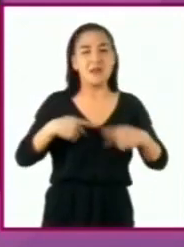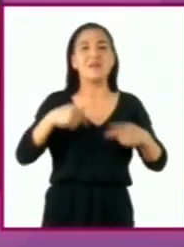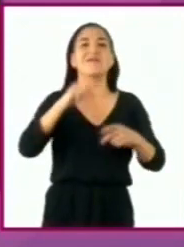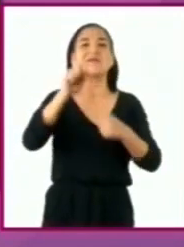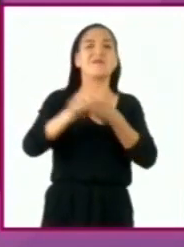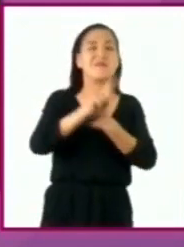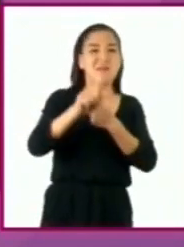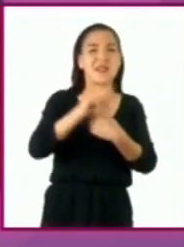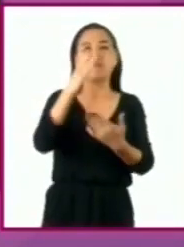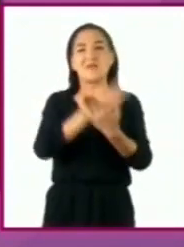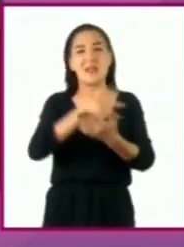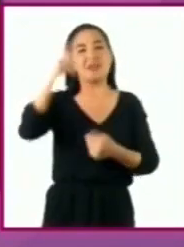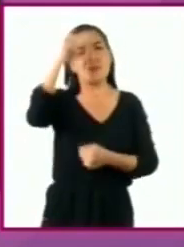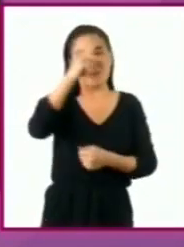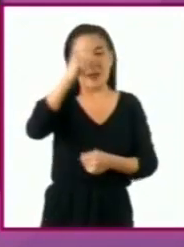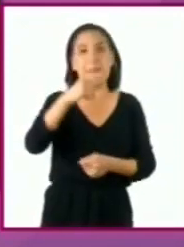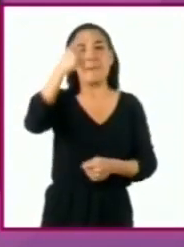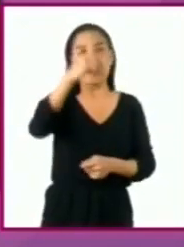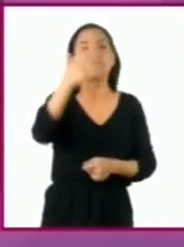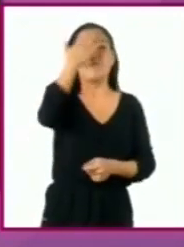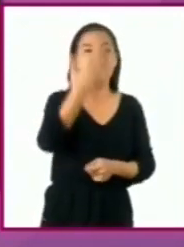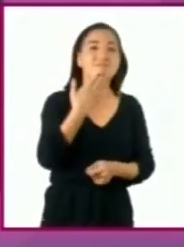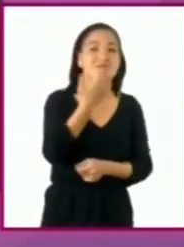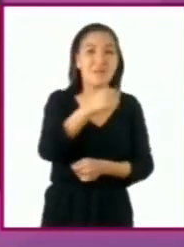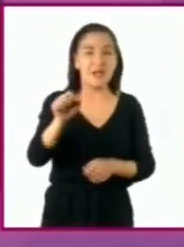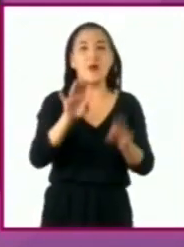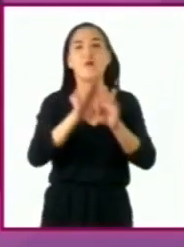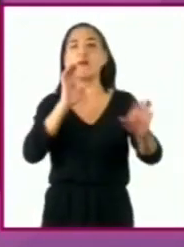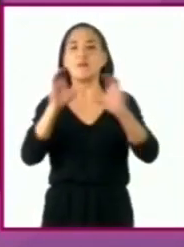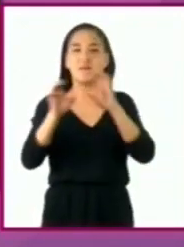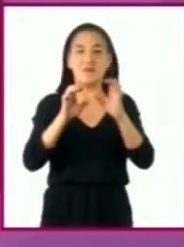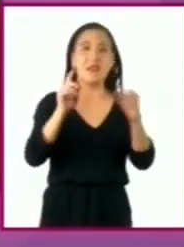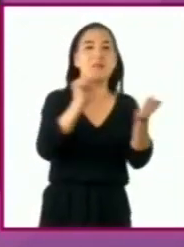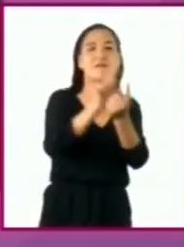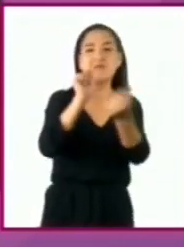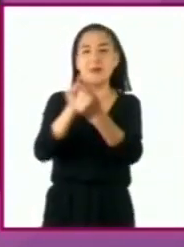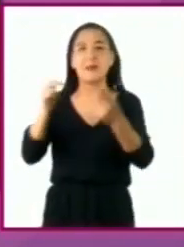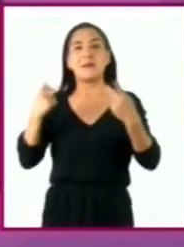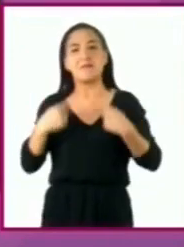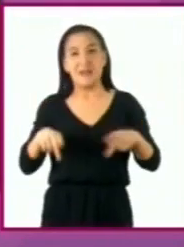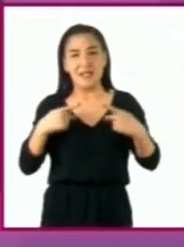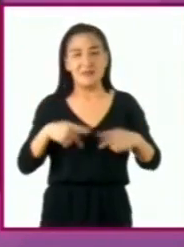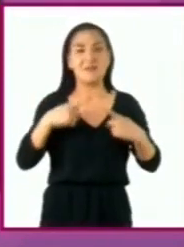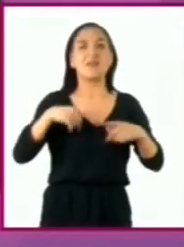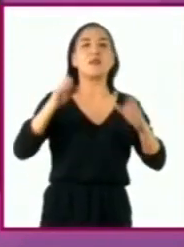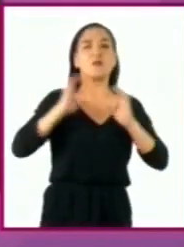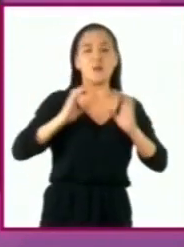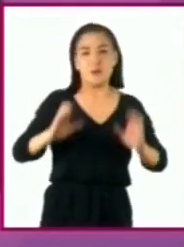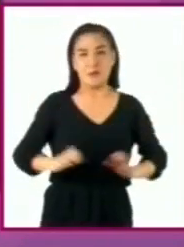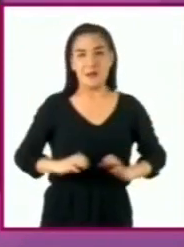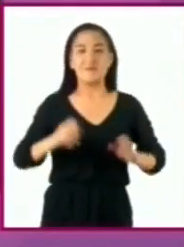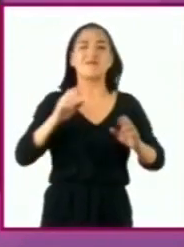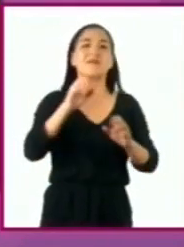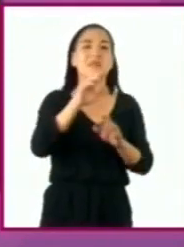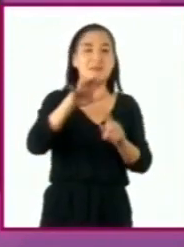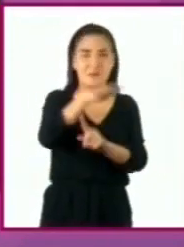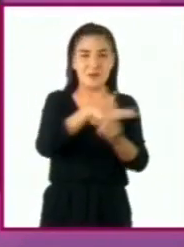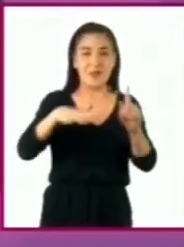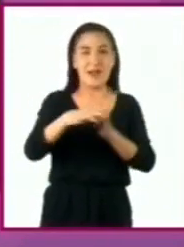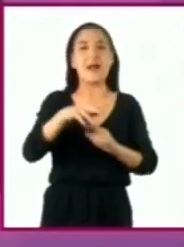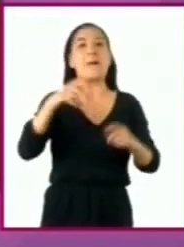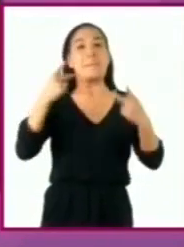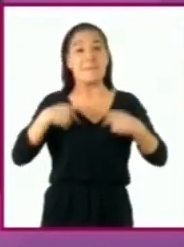psicológicos y a mejorar habilidades sociales y comunicativas en sus interacciones con el ambiente físico y social. Las